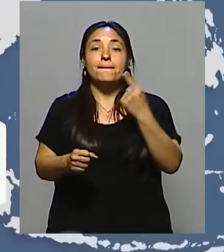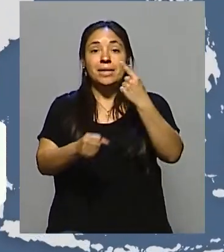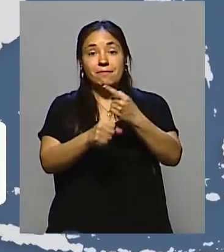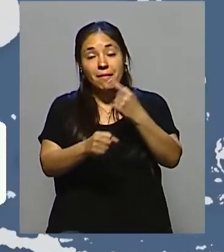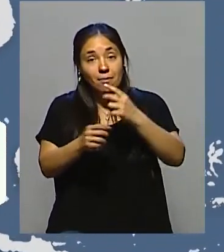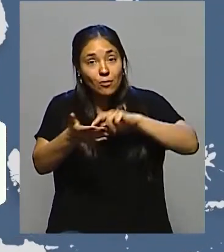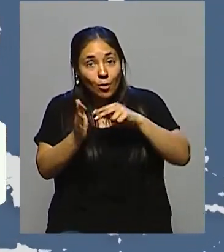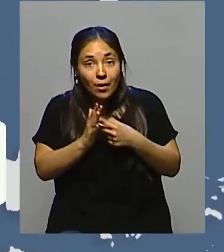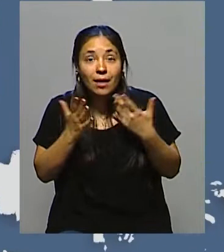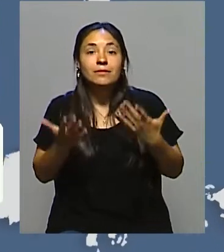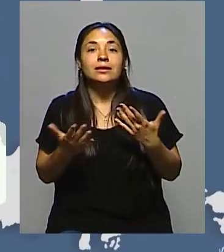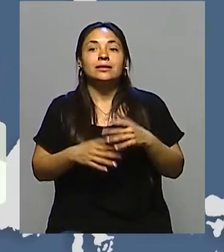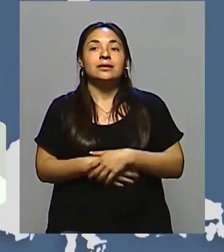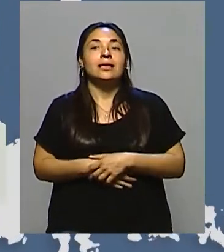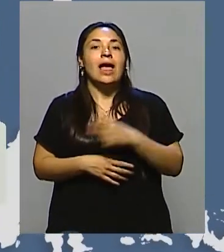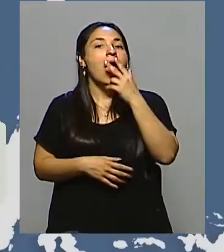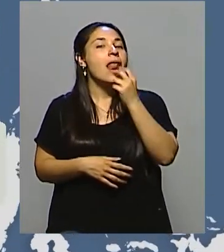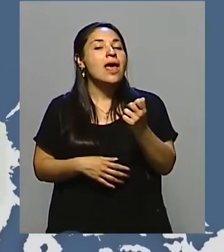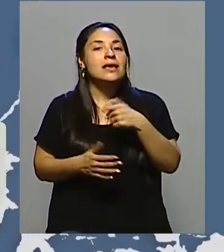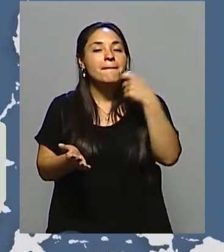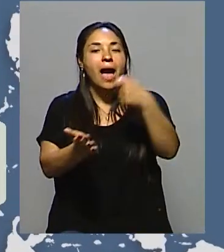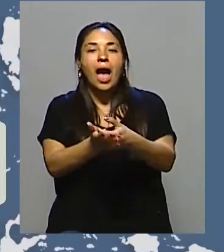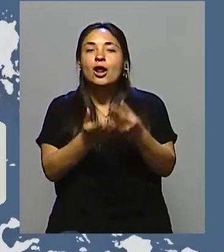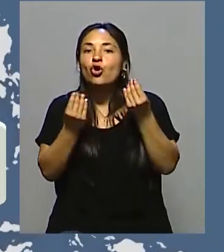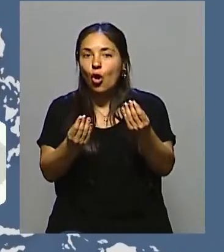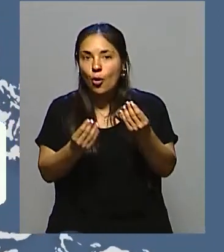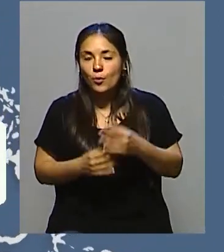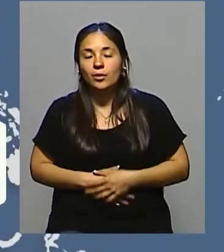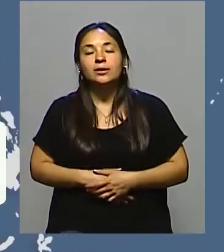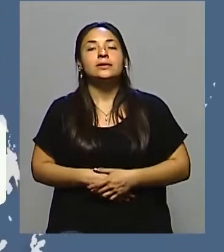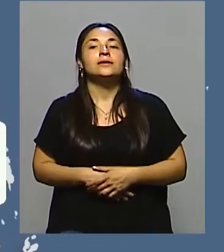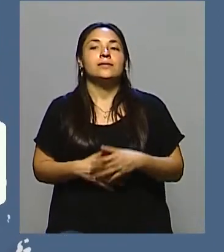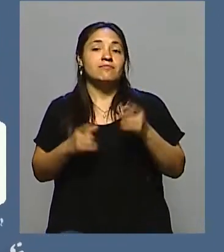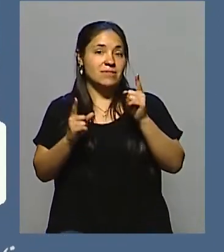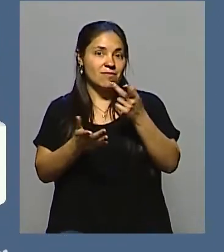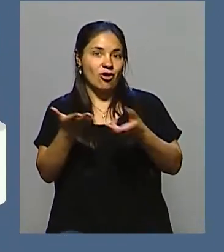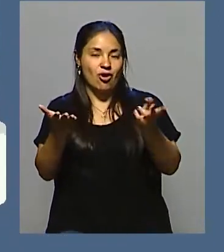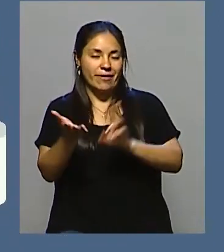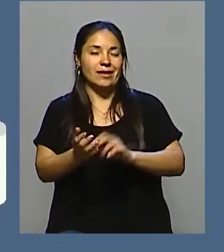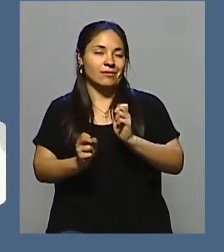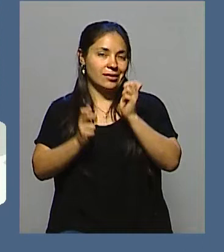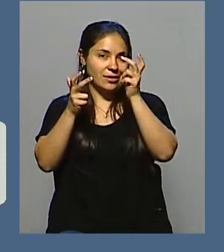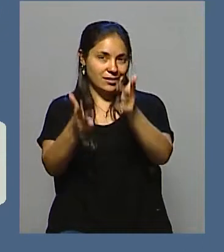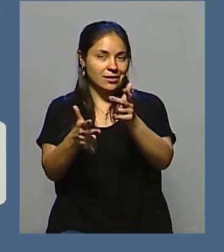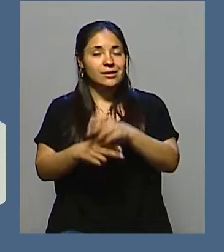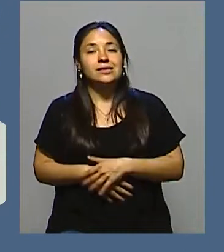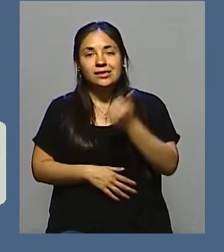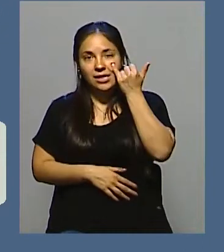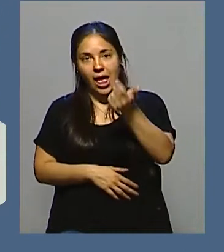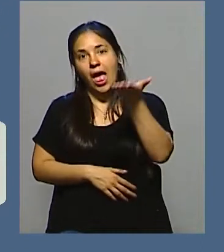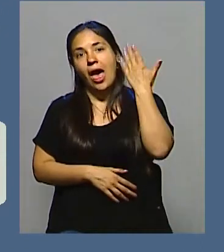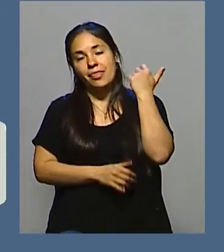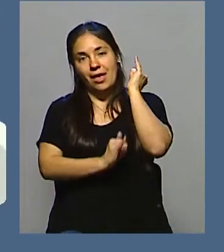cómo bajar las boletas energéticas. Porque como le vuelvo a repetir, y como ya le había explicado,